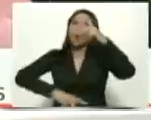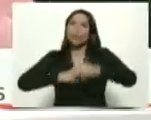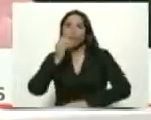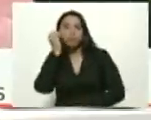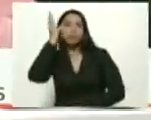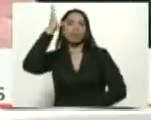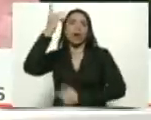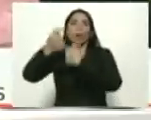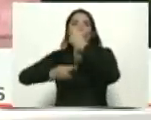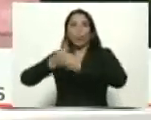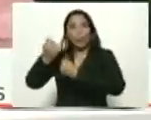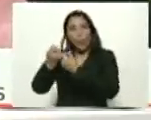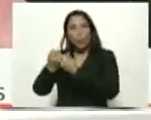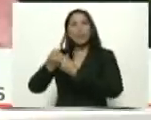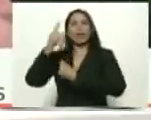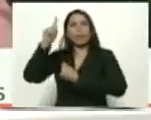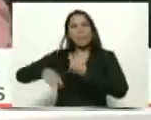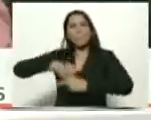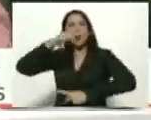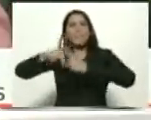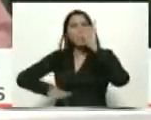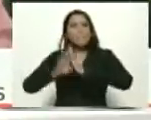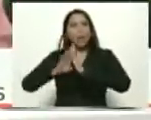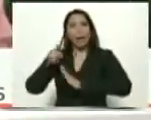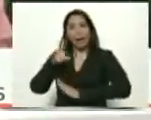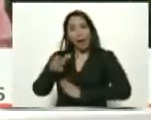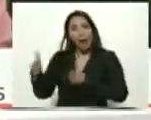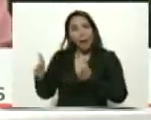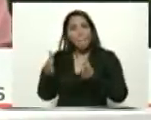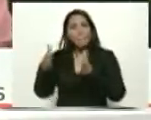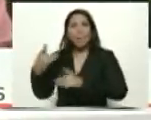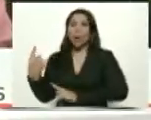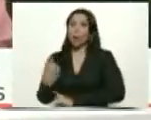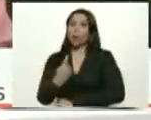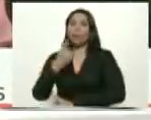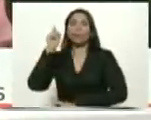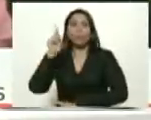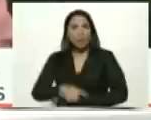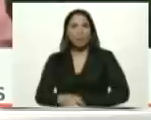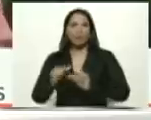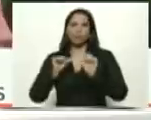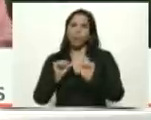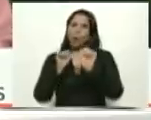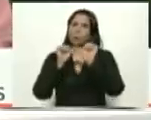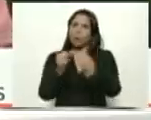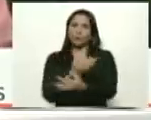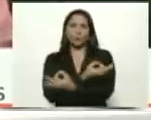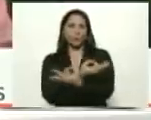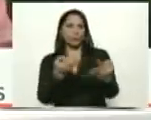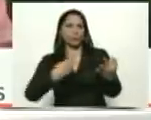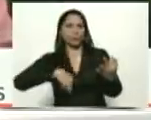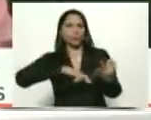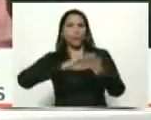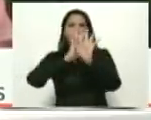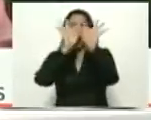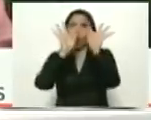capacidad económica, con productividad. Ese es el camino. Y además seguir perfeccionando nuestros